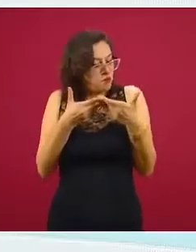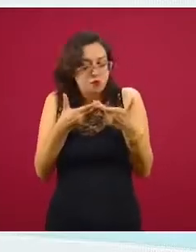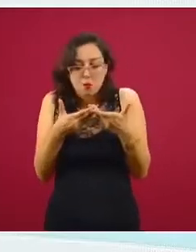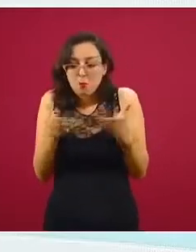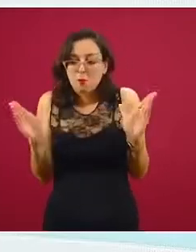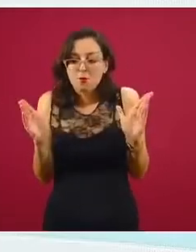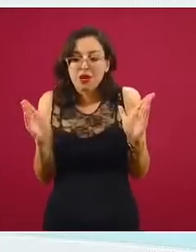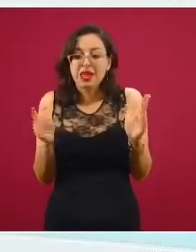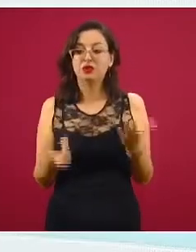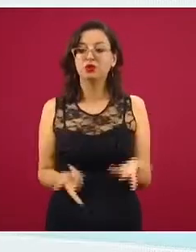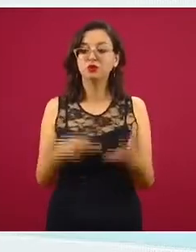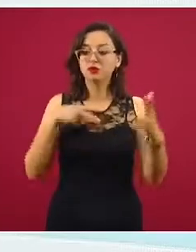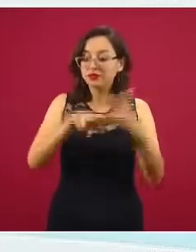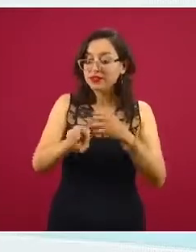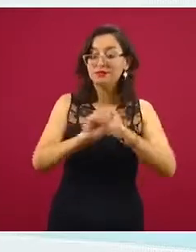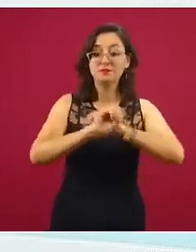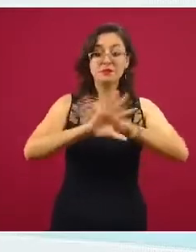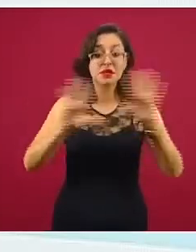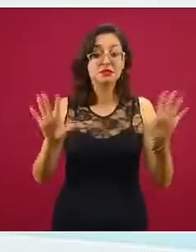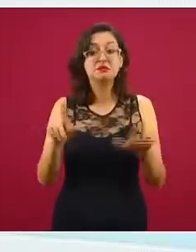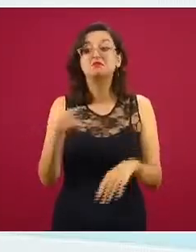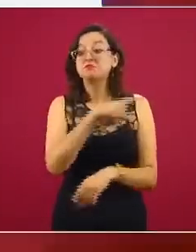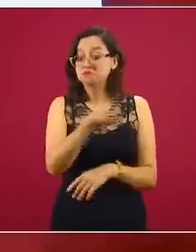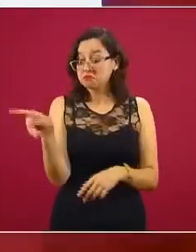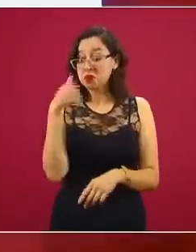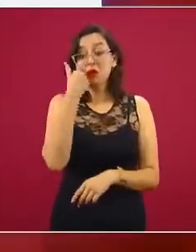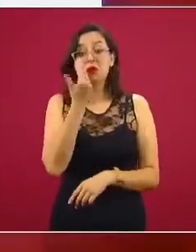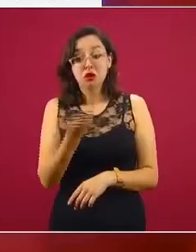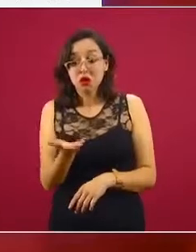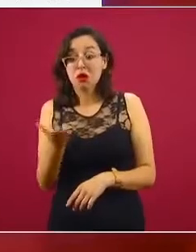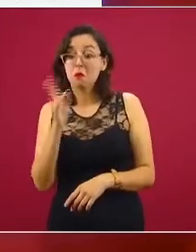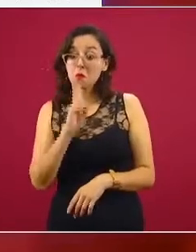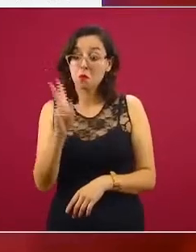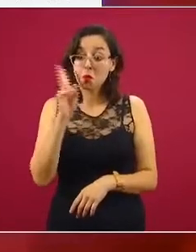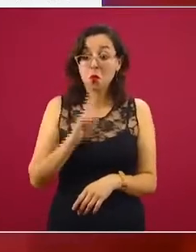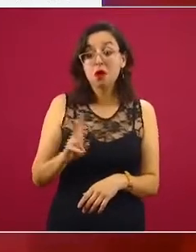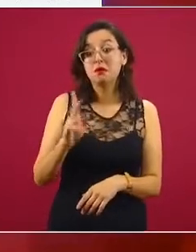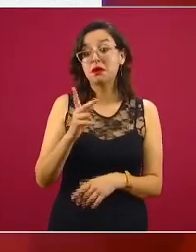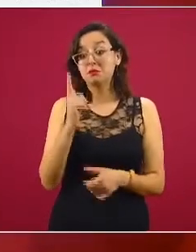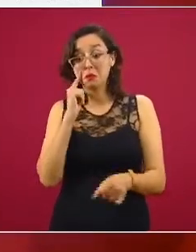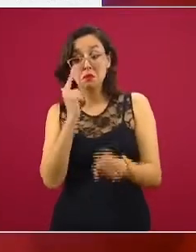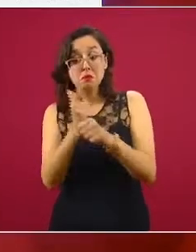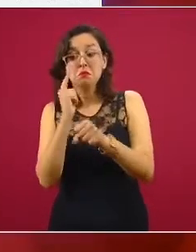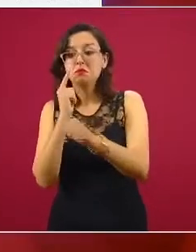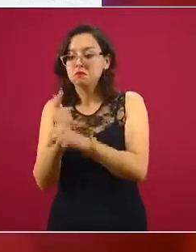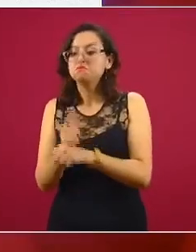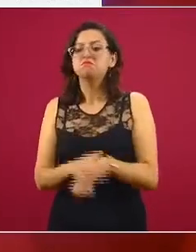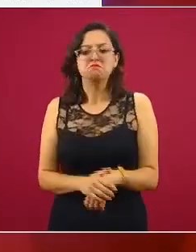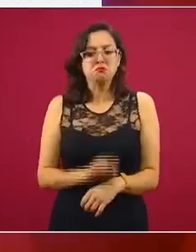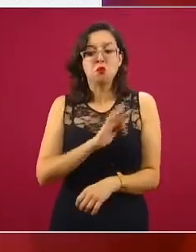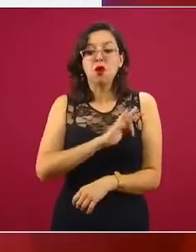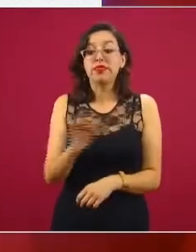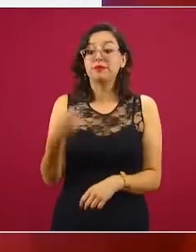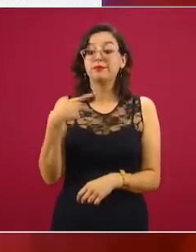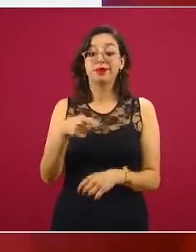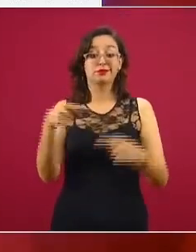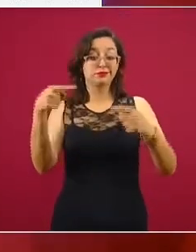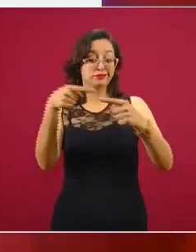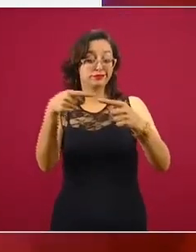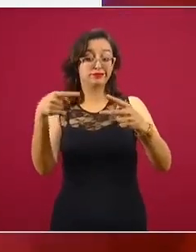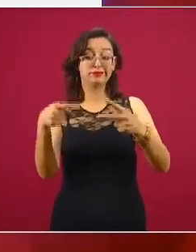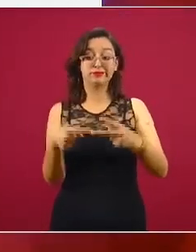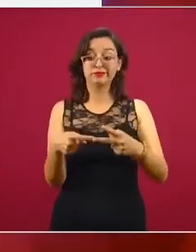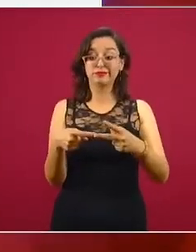fuera completamente transparente, que quien quisiera hacer diagnóstico lo hiciera. Y solo pusimos 2 requisitos. El primero